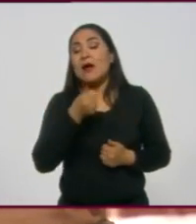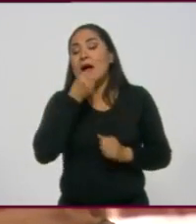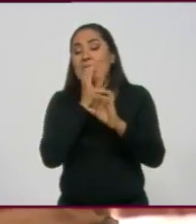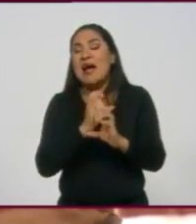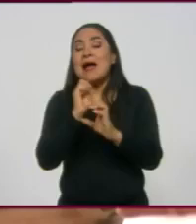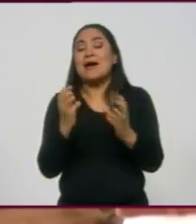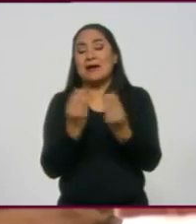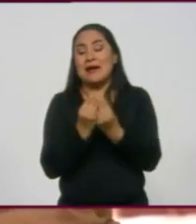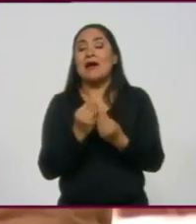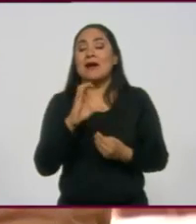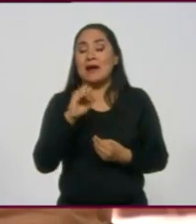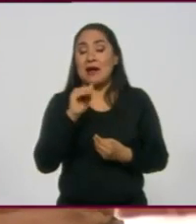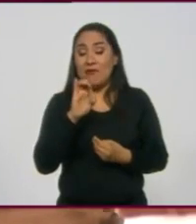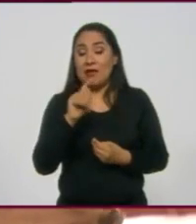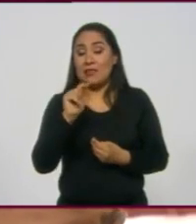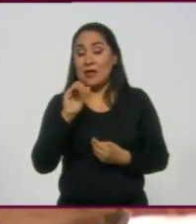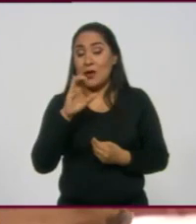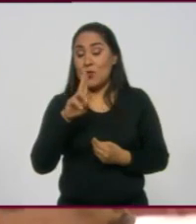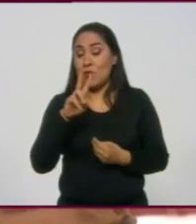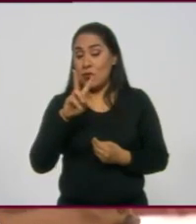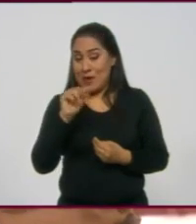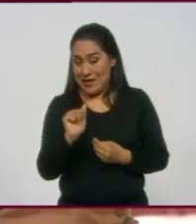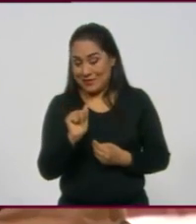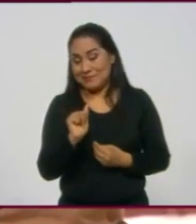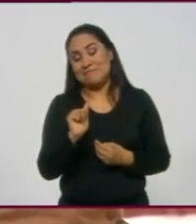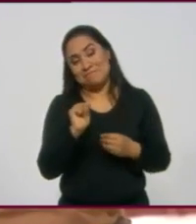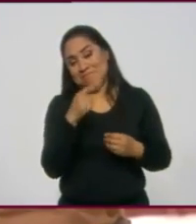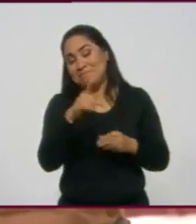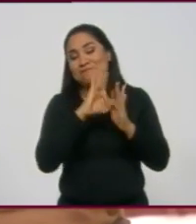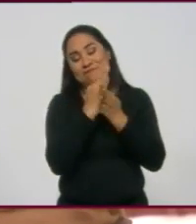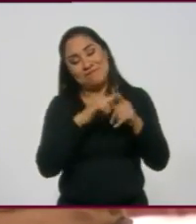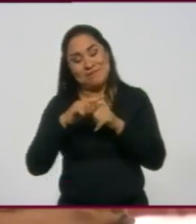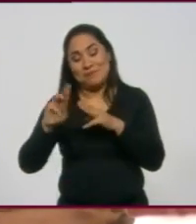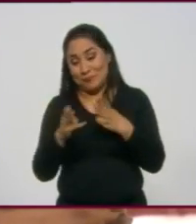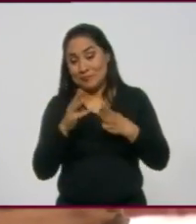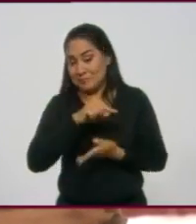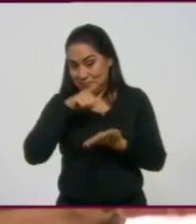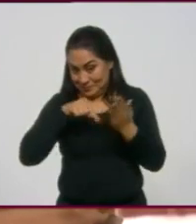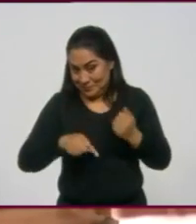de Café Tacuba, pero tiene otras modalidades para hacer música. Así pues, esto y más